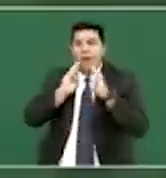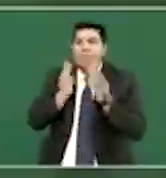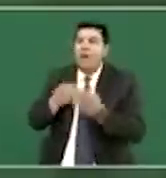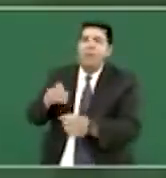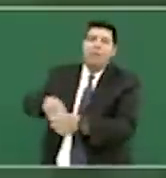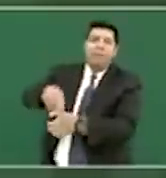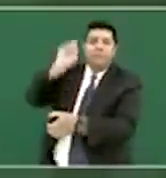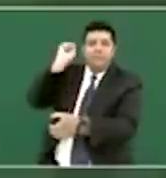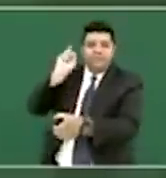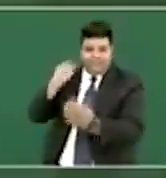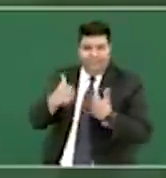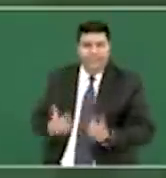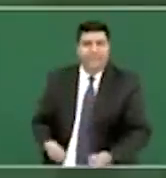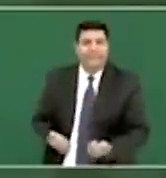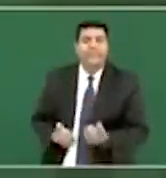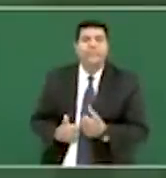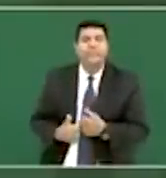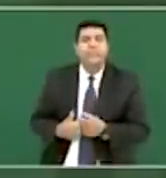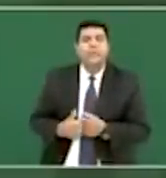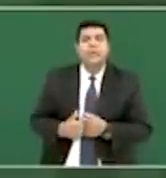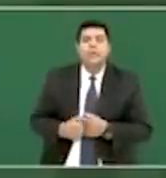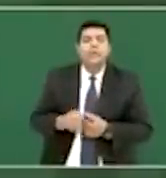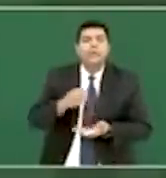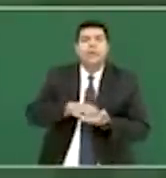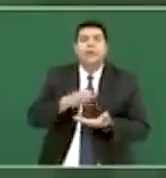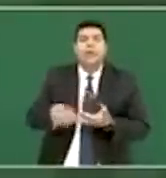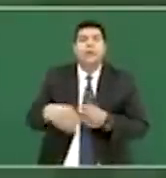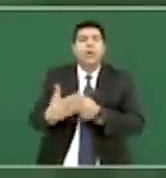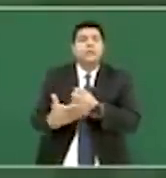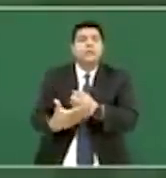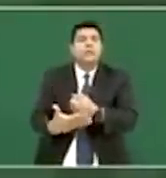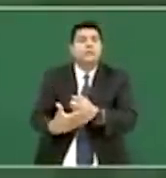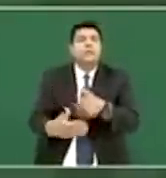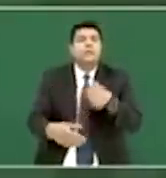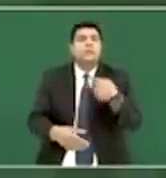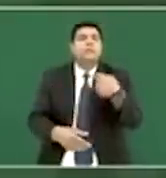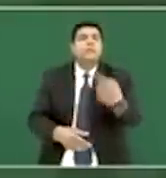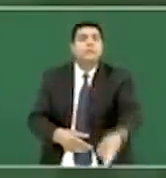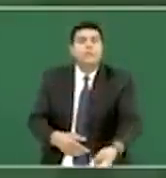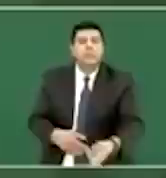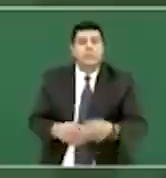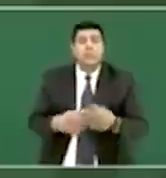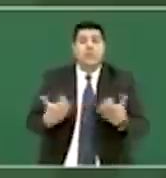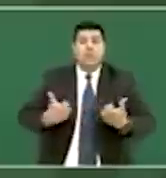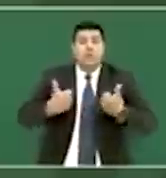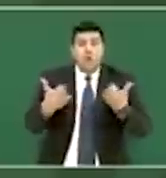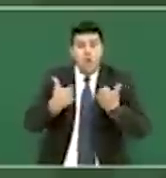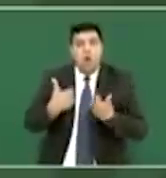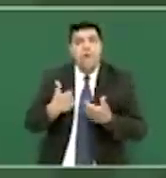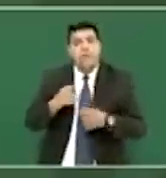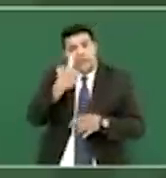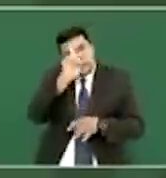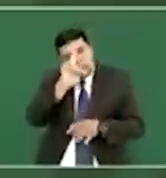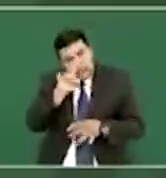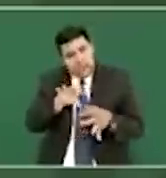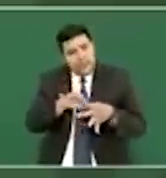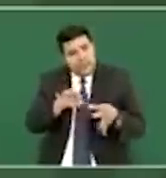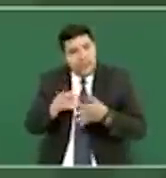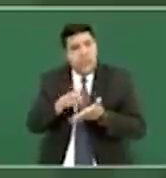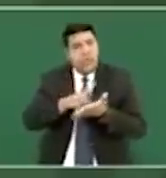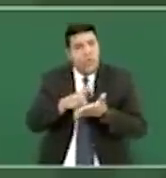Va a iniciar una campaña para orientar a los jóvenes a que no se consuma